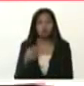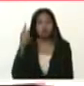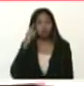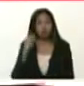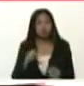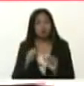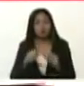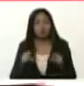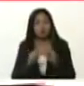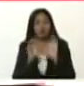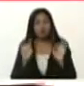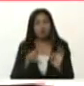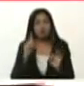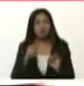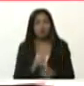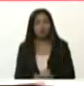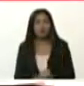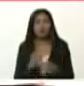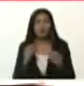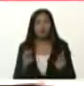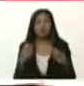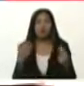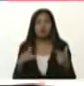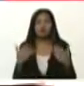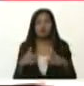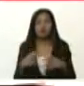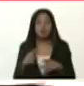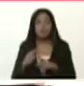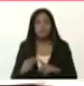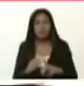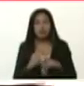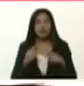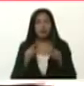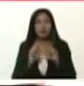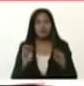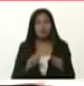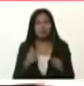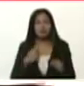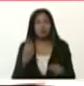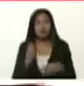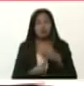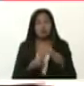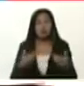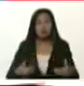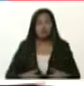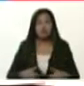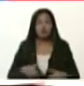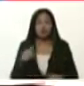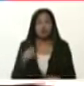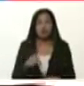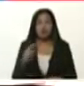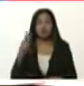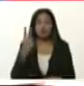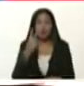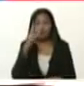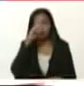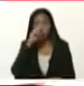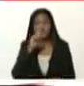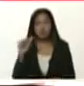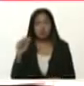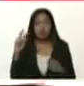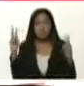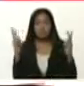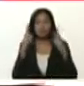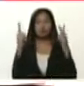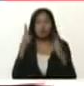y la palabra, acción y palabra, palabra y acción. Yo estoy haciendo un esfuerzo hoy, el segundo aniversario de la gran victoria